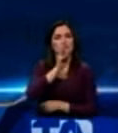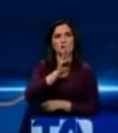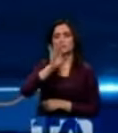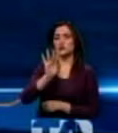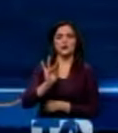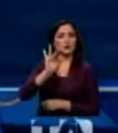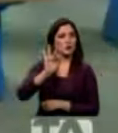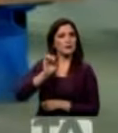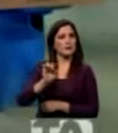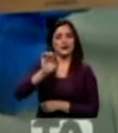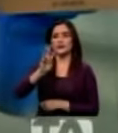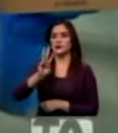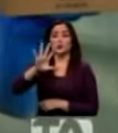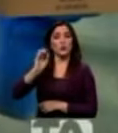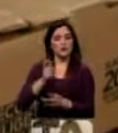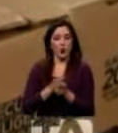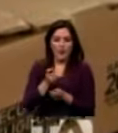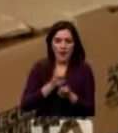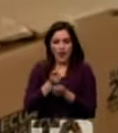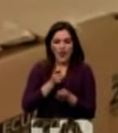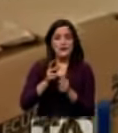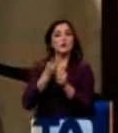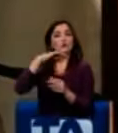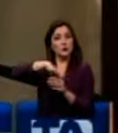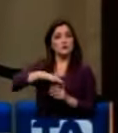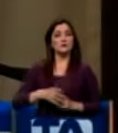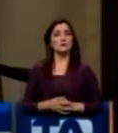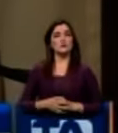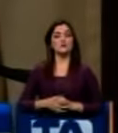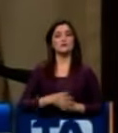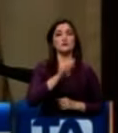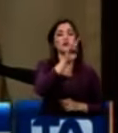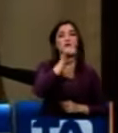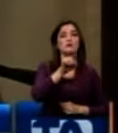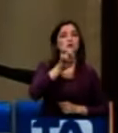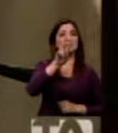689.050 electores para realizar el conteo rápido en esta segunda vuelta. De las